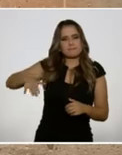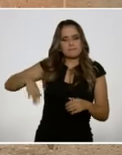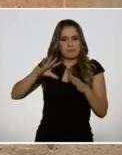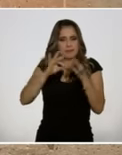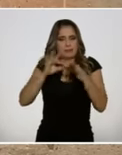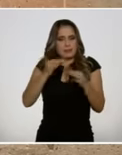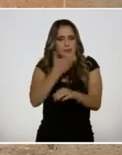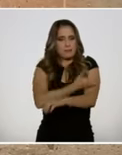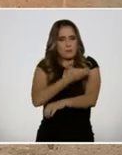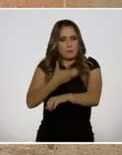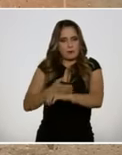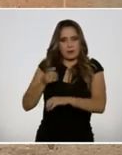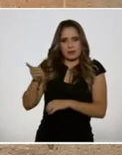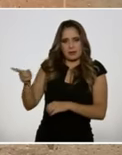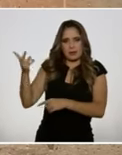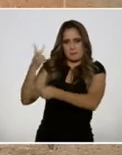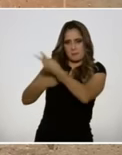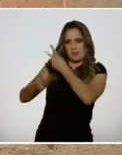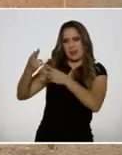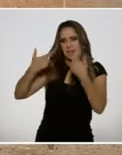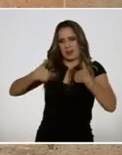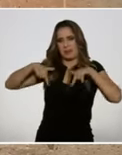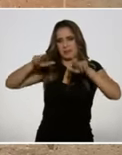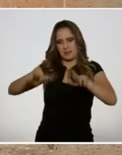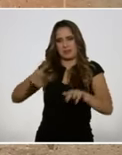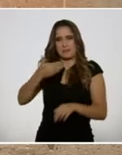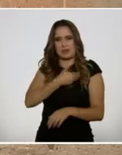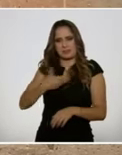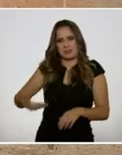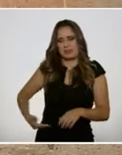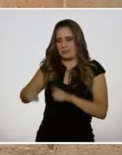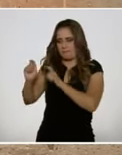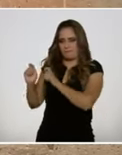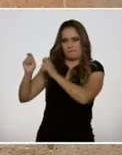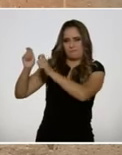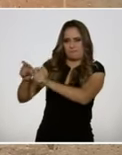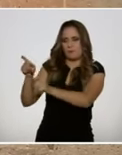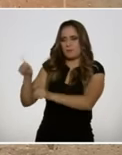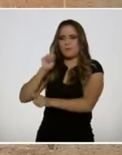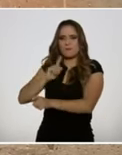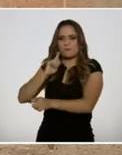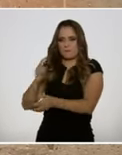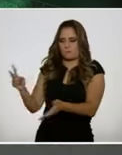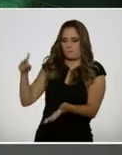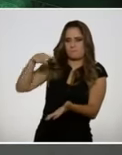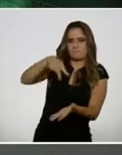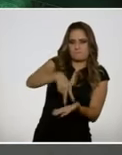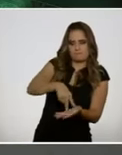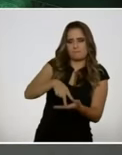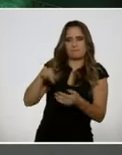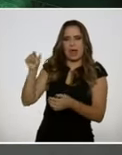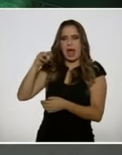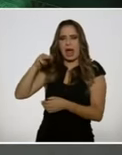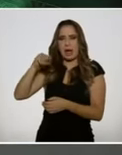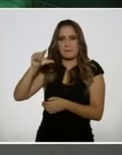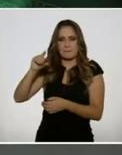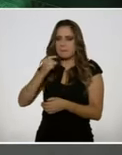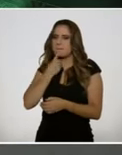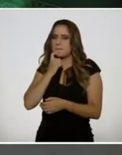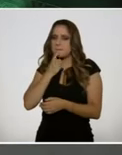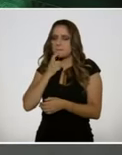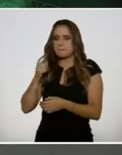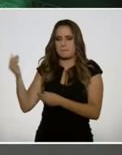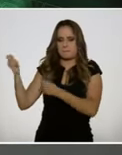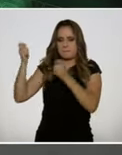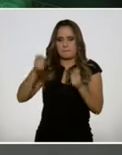nuestra compañera, quien viene como representante de nuestro queridísimo presidente de la República, el licenciado Andrés Manuel López Obrador,